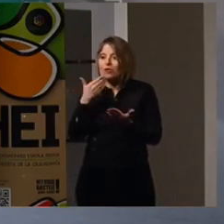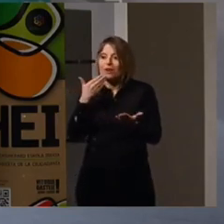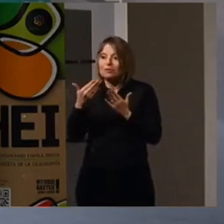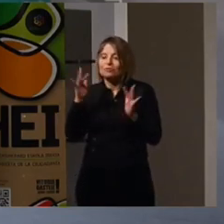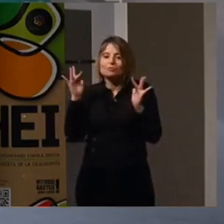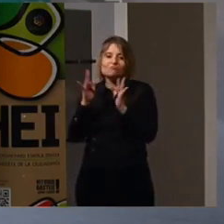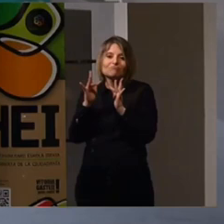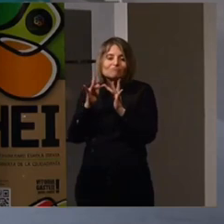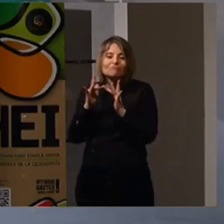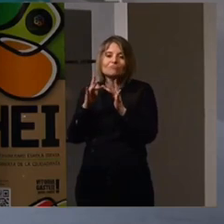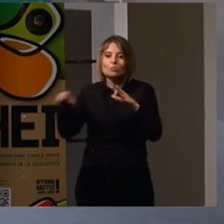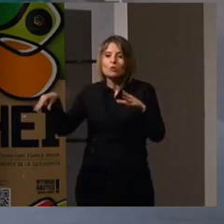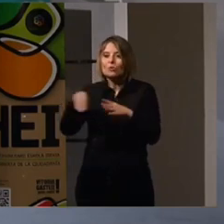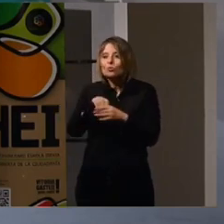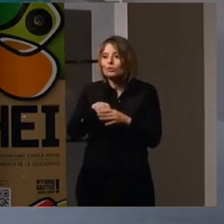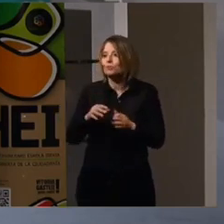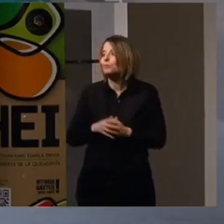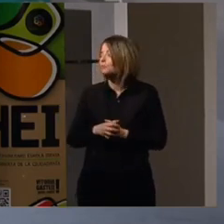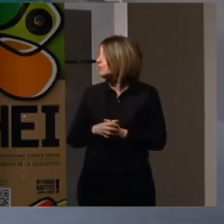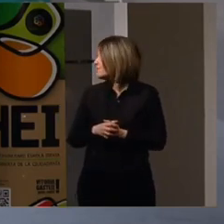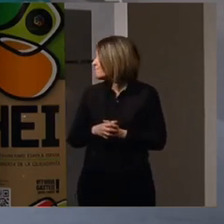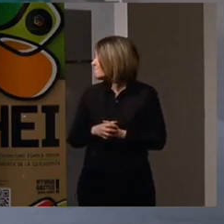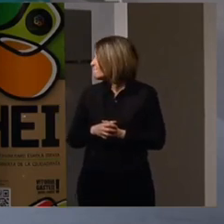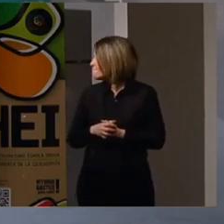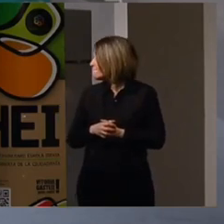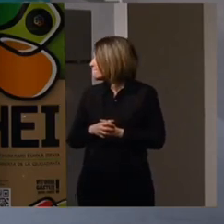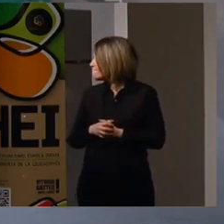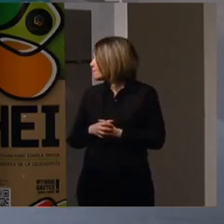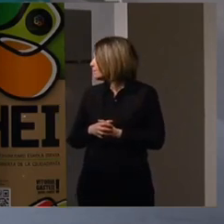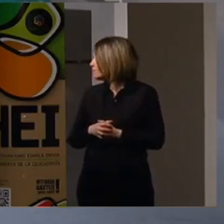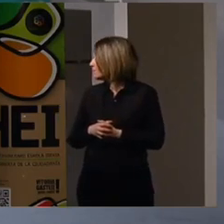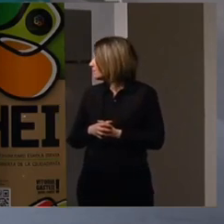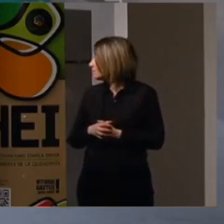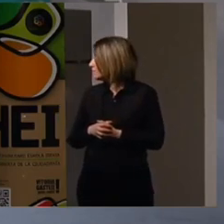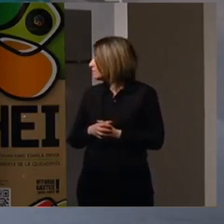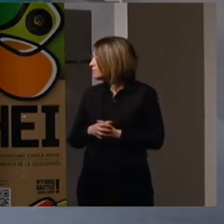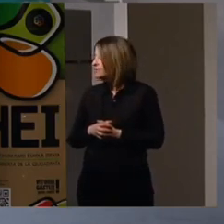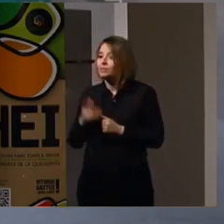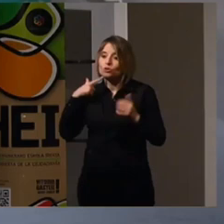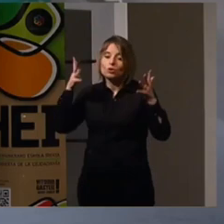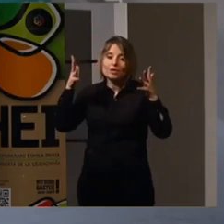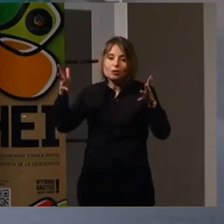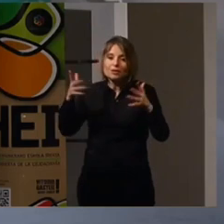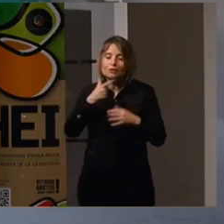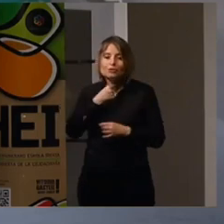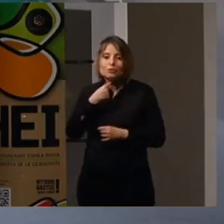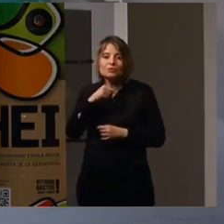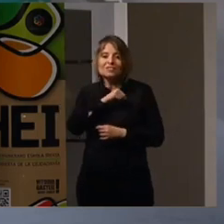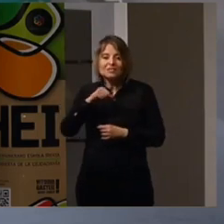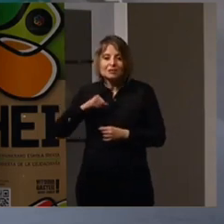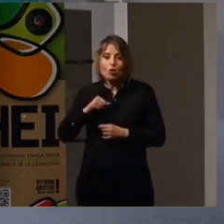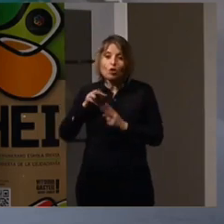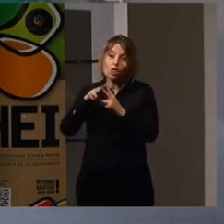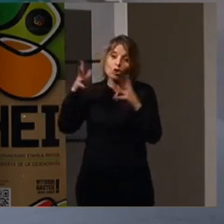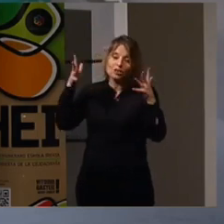hacer algo mucho más inclusivo, ¿no? Pues fíjate que no me gusta hacer recomendaciones individuales, no suelo hacerlas, pero voy a